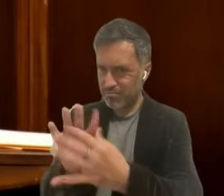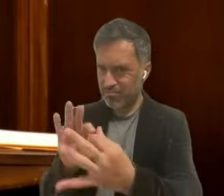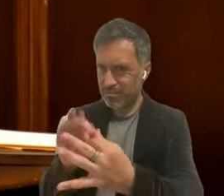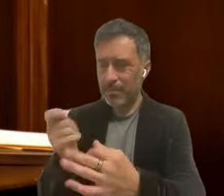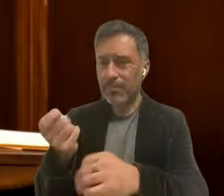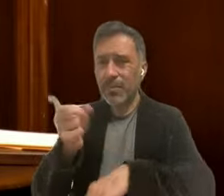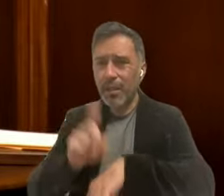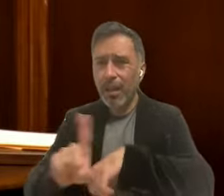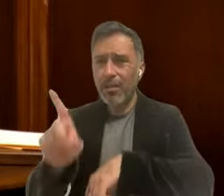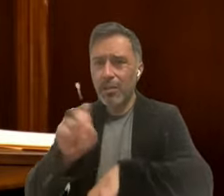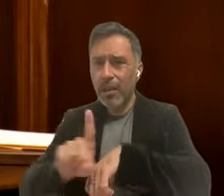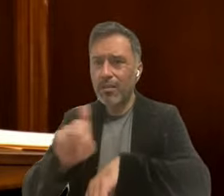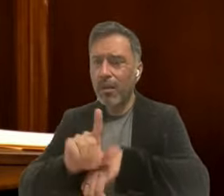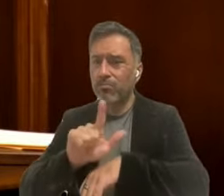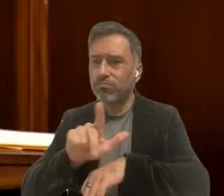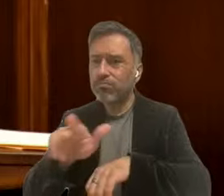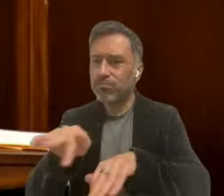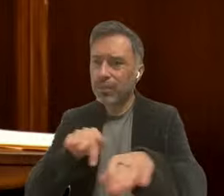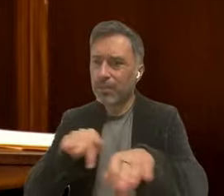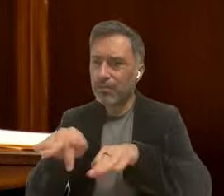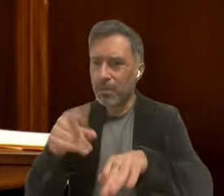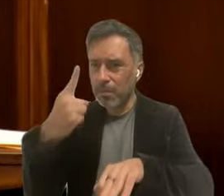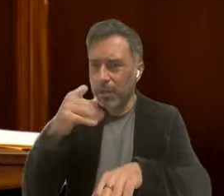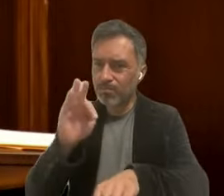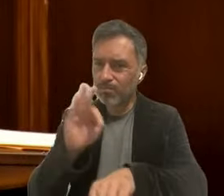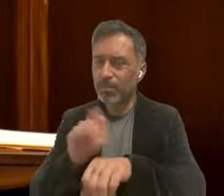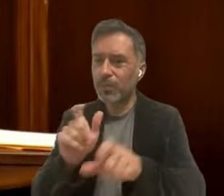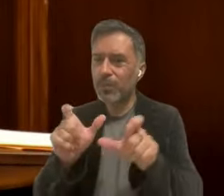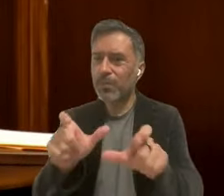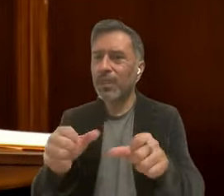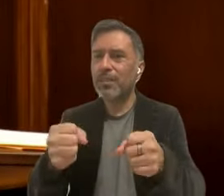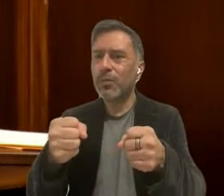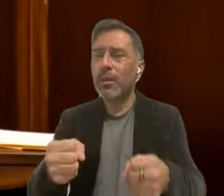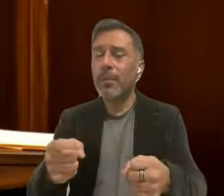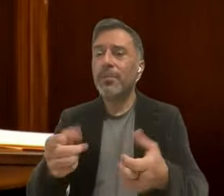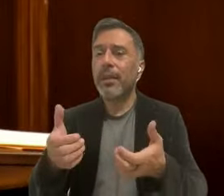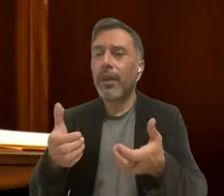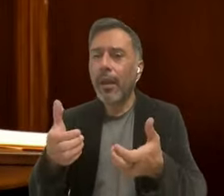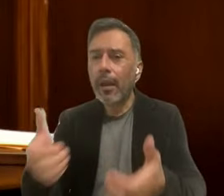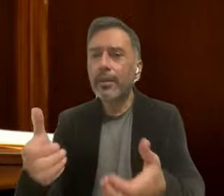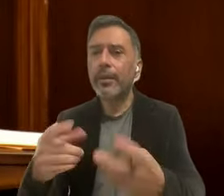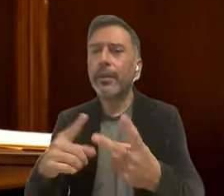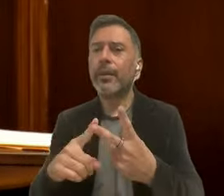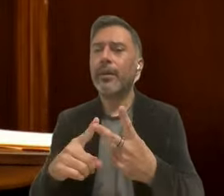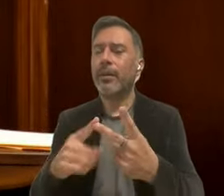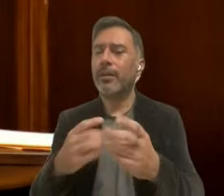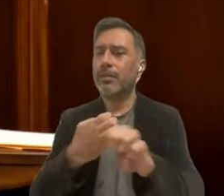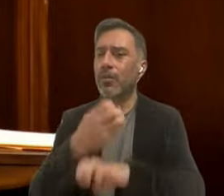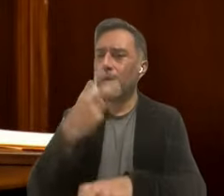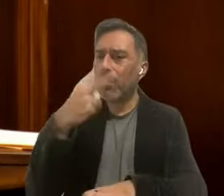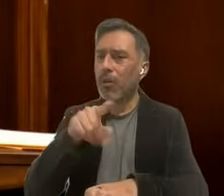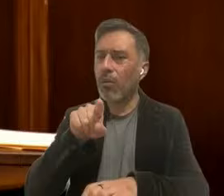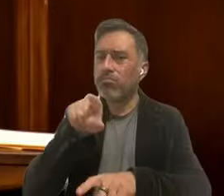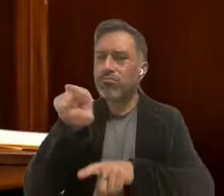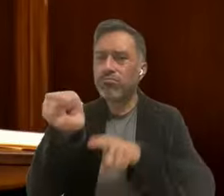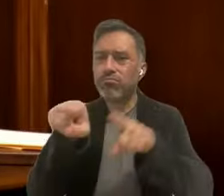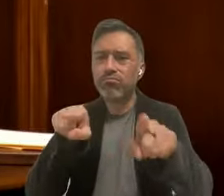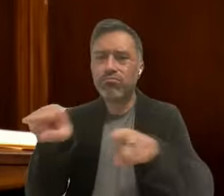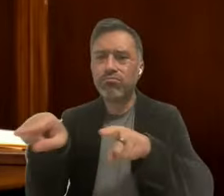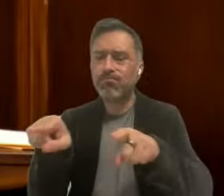para garantizar la seguridad en cada calle y en cada rincón de nuestro Estado. Y en